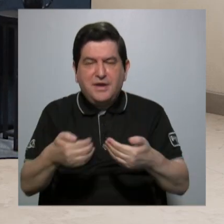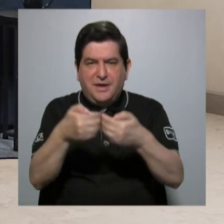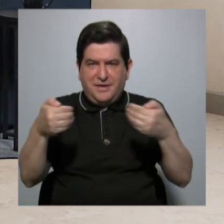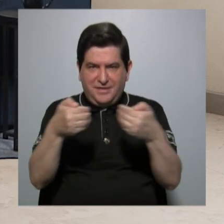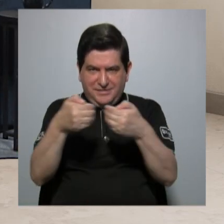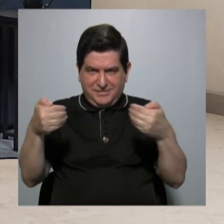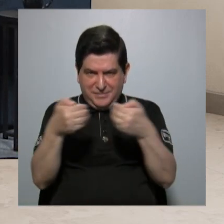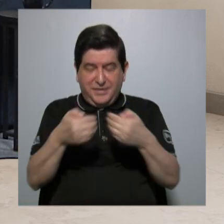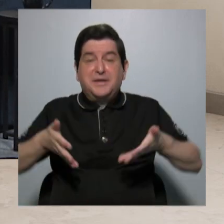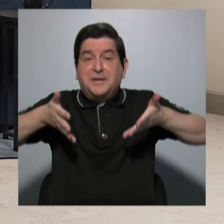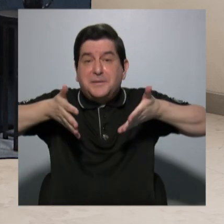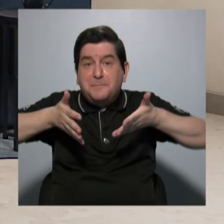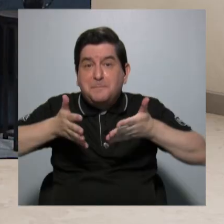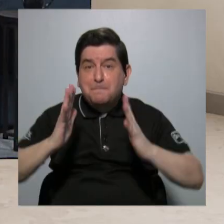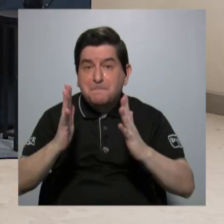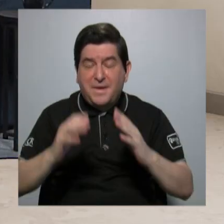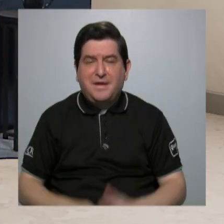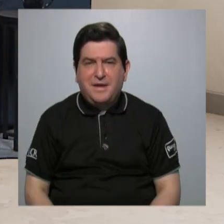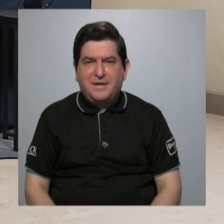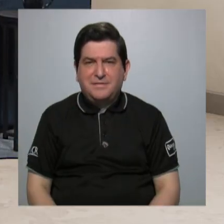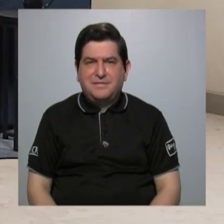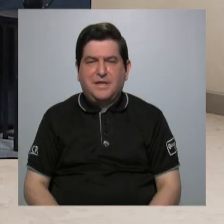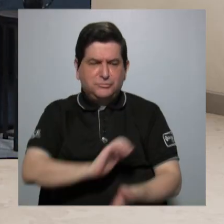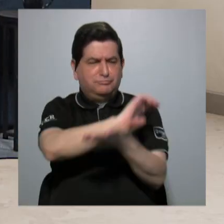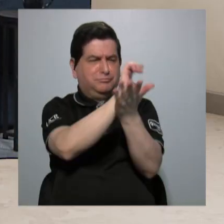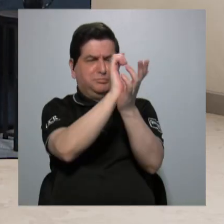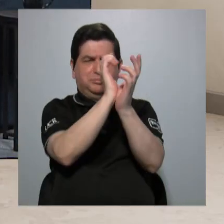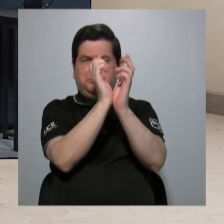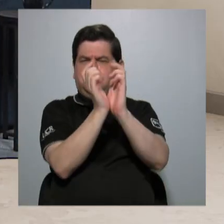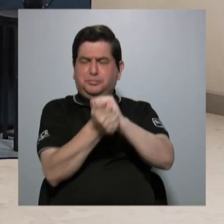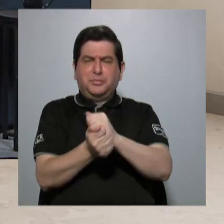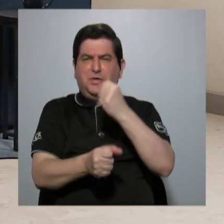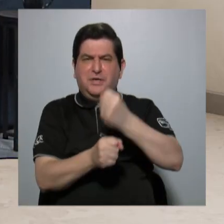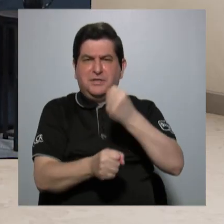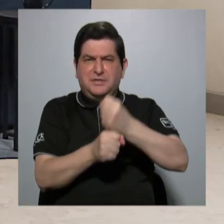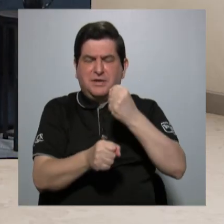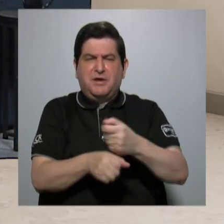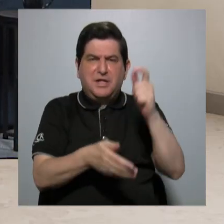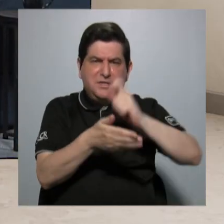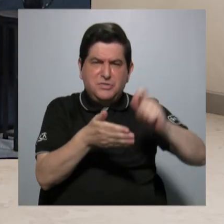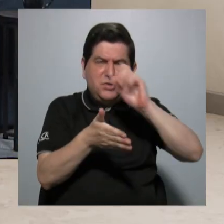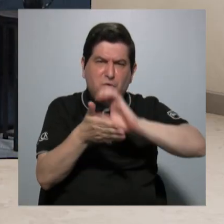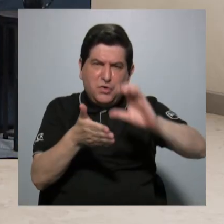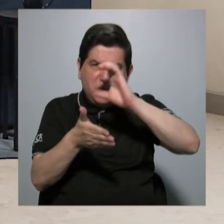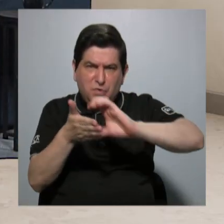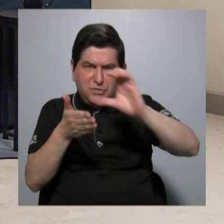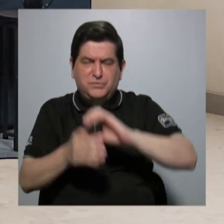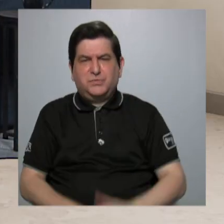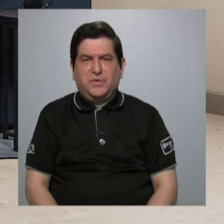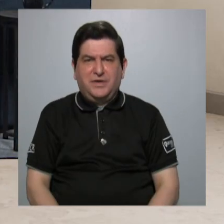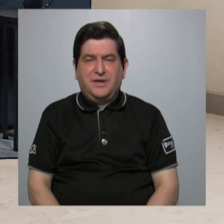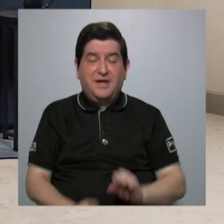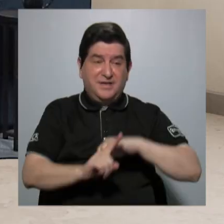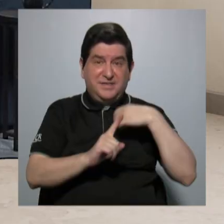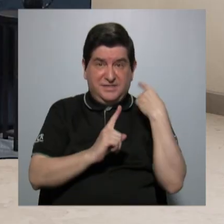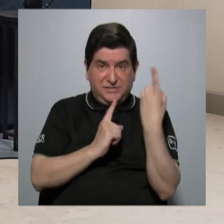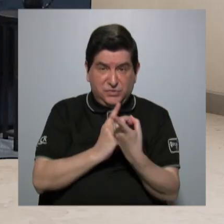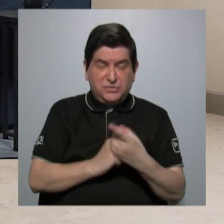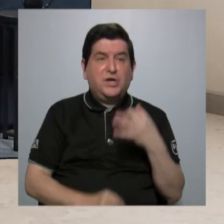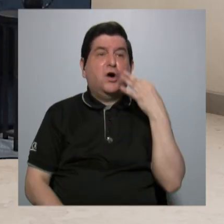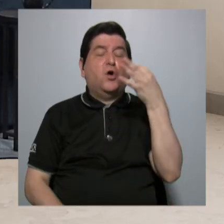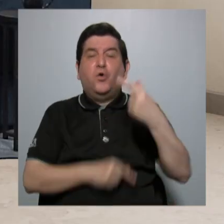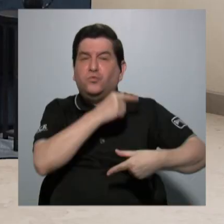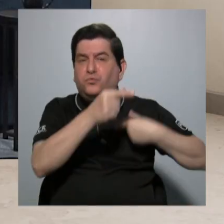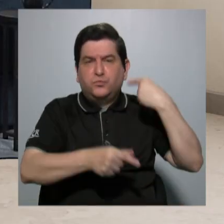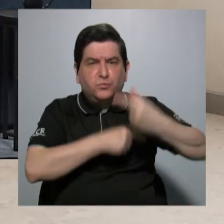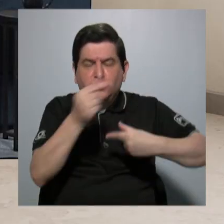hace la separación mientras hacemos una transformación trabajando en nuestras escuelas y colegios para que las sociedades o